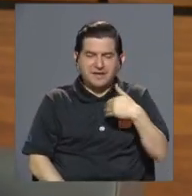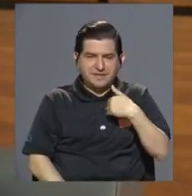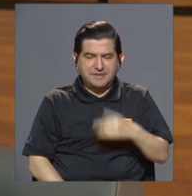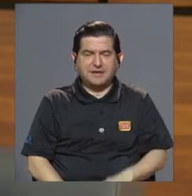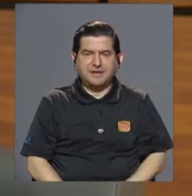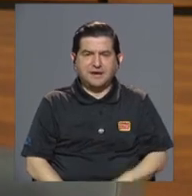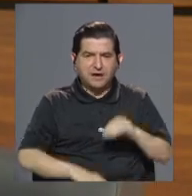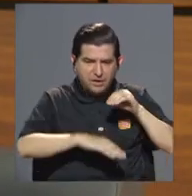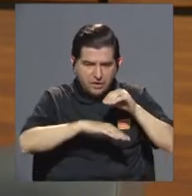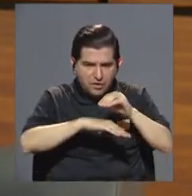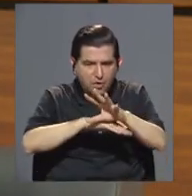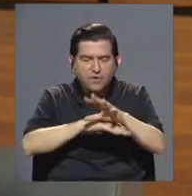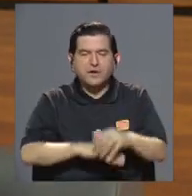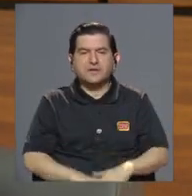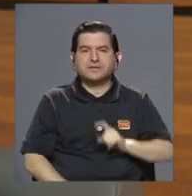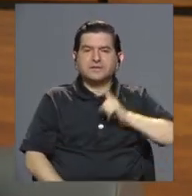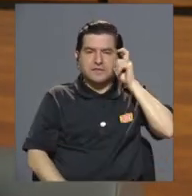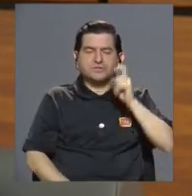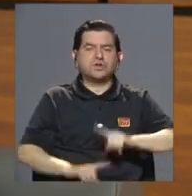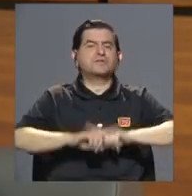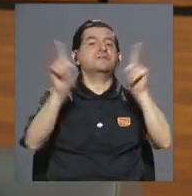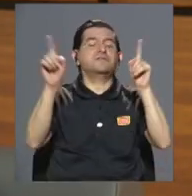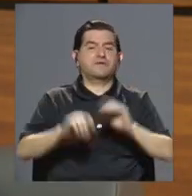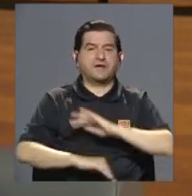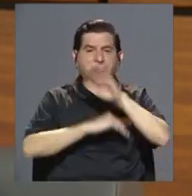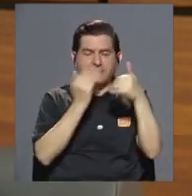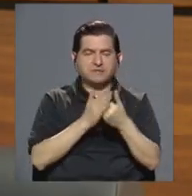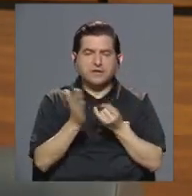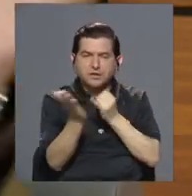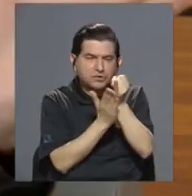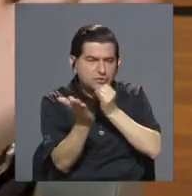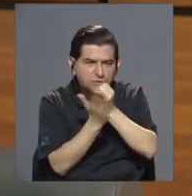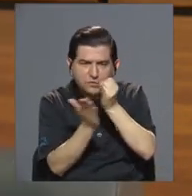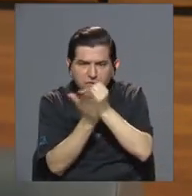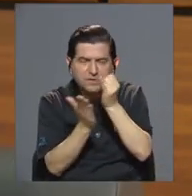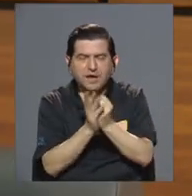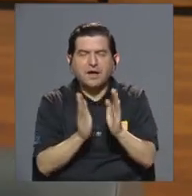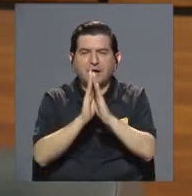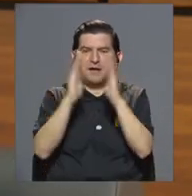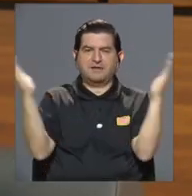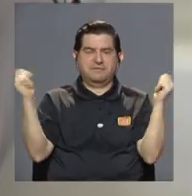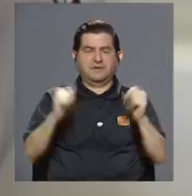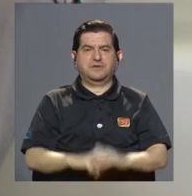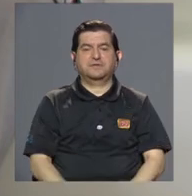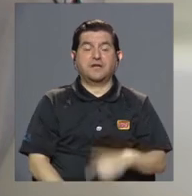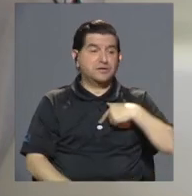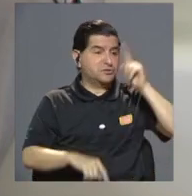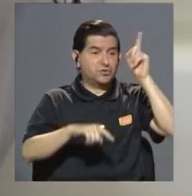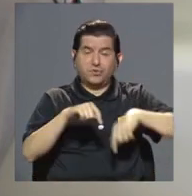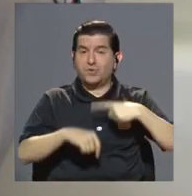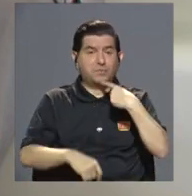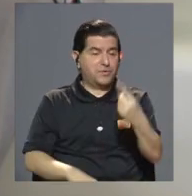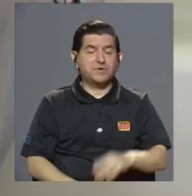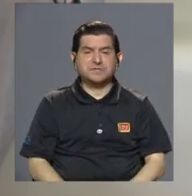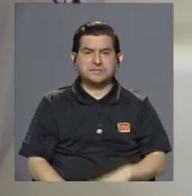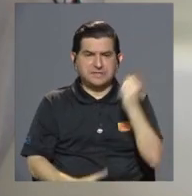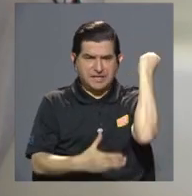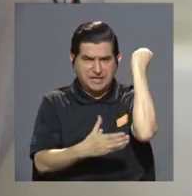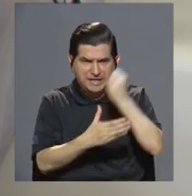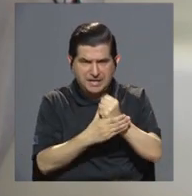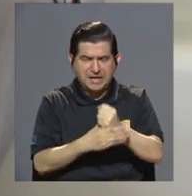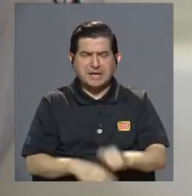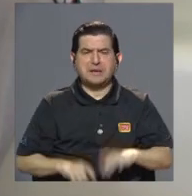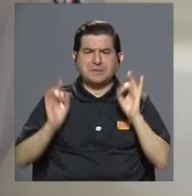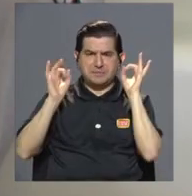orientación sexual diferente. Todas las líneas de investigación están abiertas. Yo no puedo asegurar que sea un crimen de